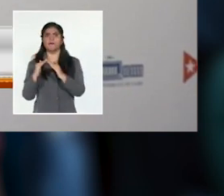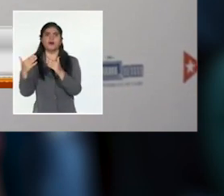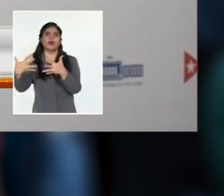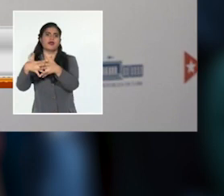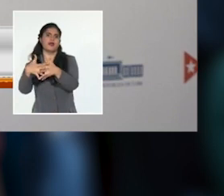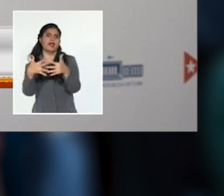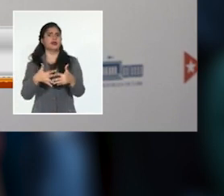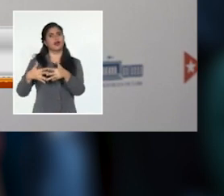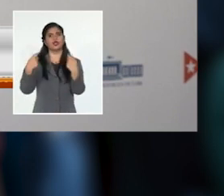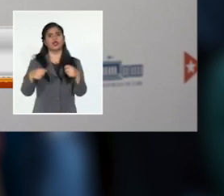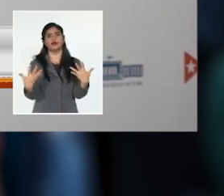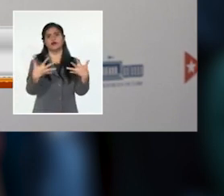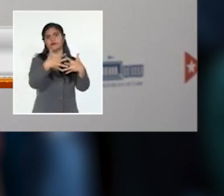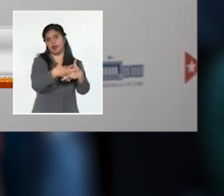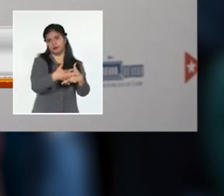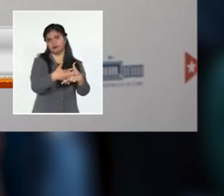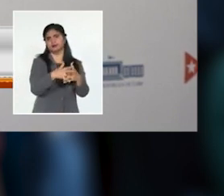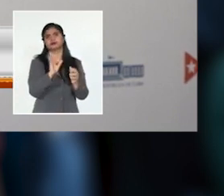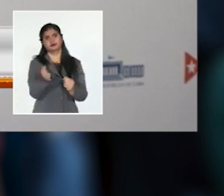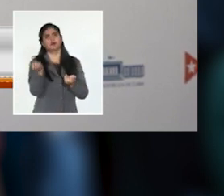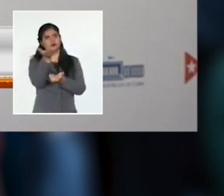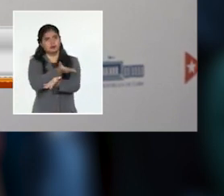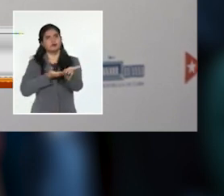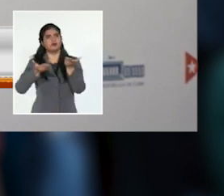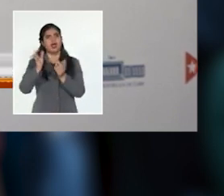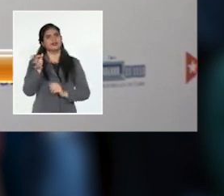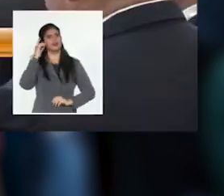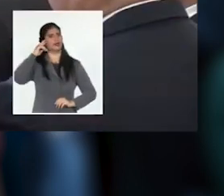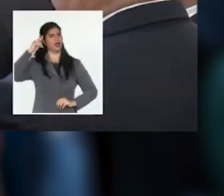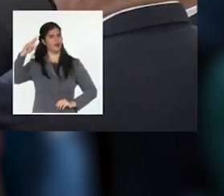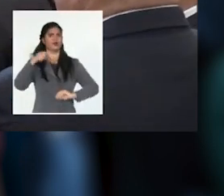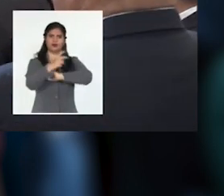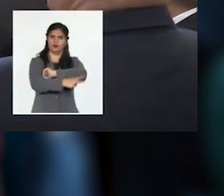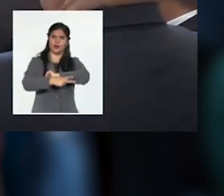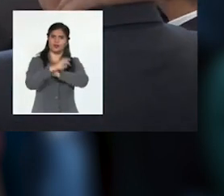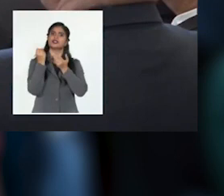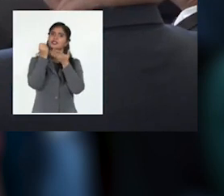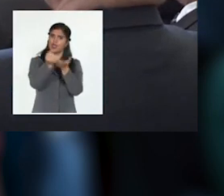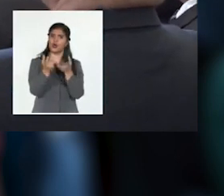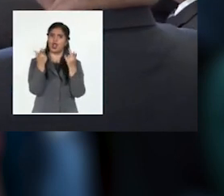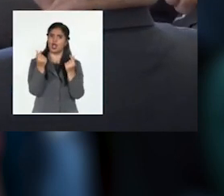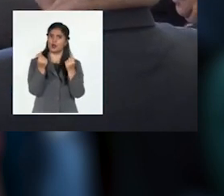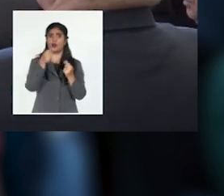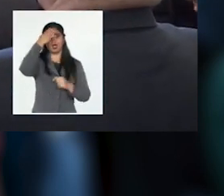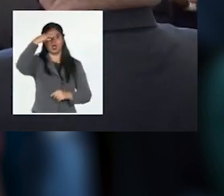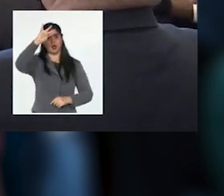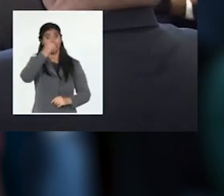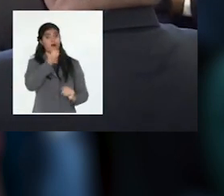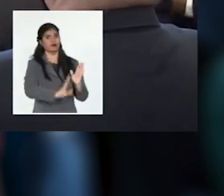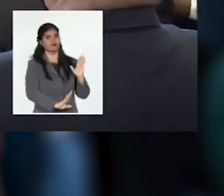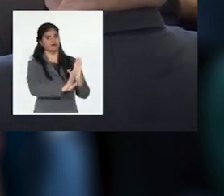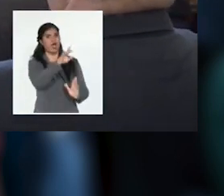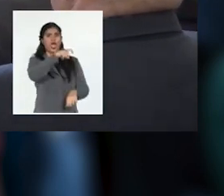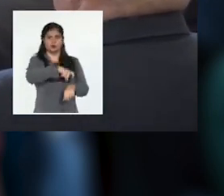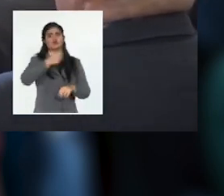isla, que pueda mantener esas raíces y contribuir en el desarrollo del país. Yo creo que eso es fundamental y esto es el momento idóneo para eso.